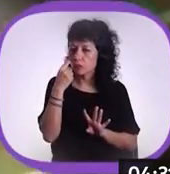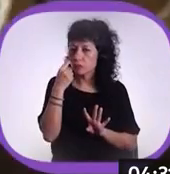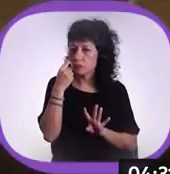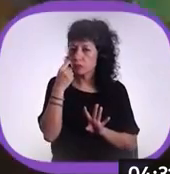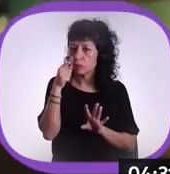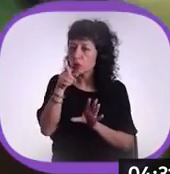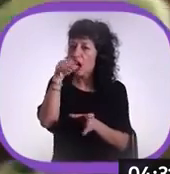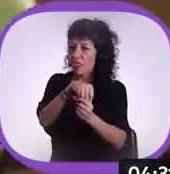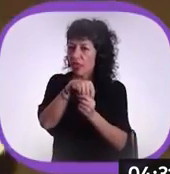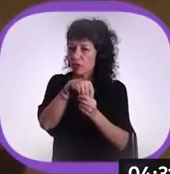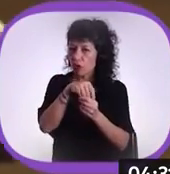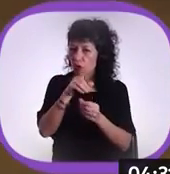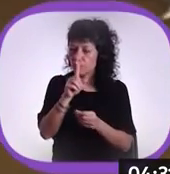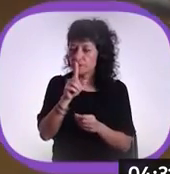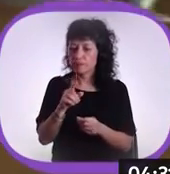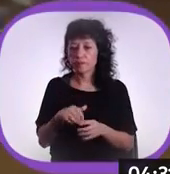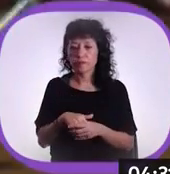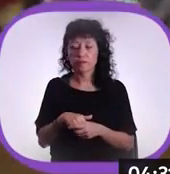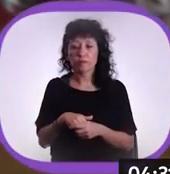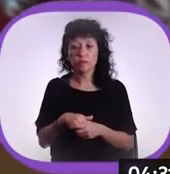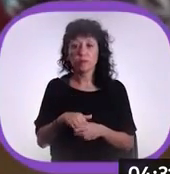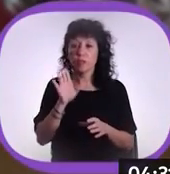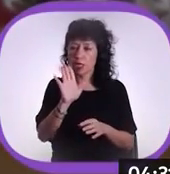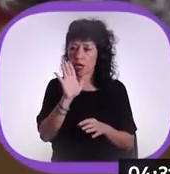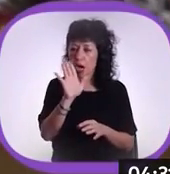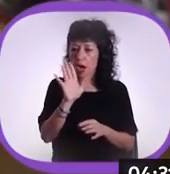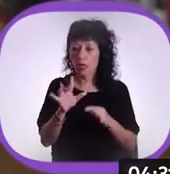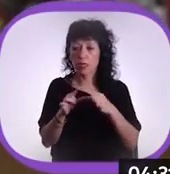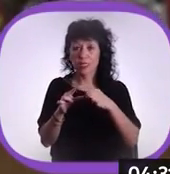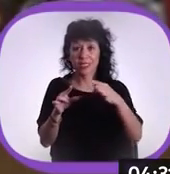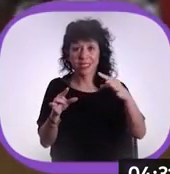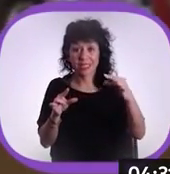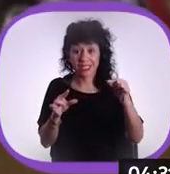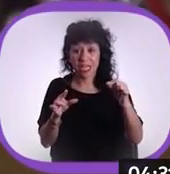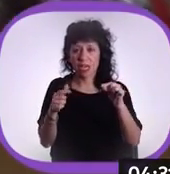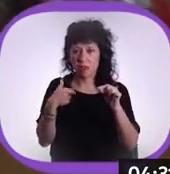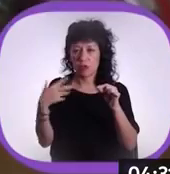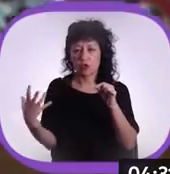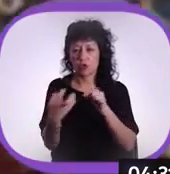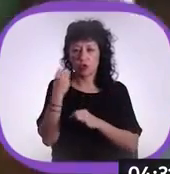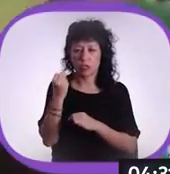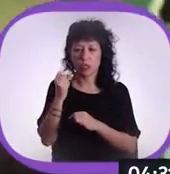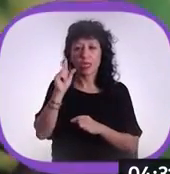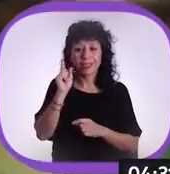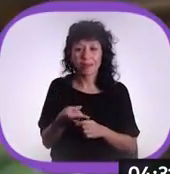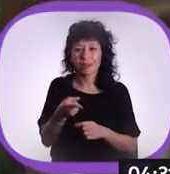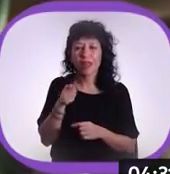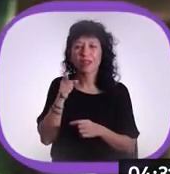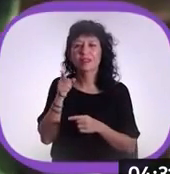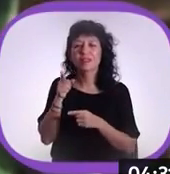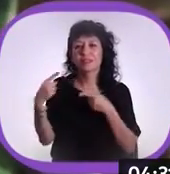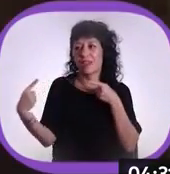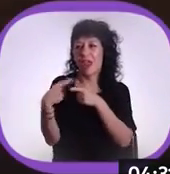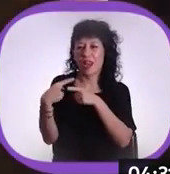¡Admira mi plan! No solo nos traerá la llave de batalla, también destruirá a nuestro enemigo. ¡Algo que tú